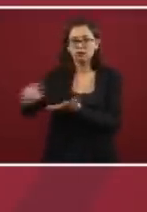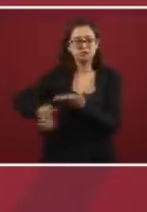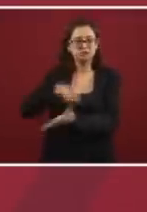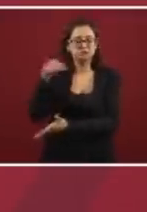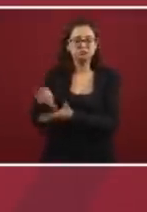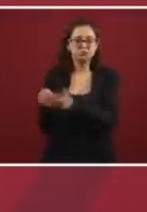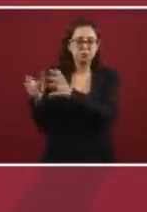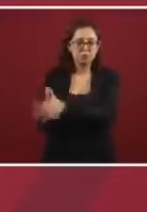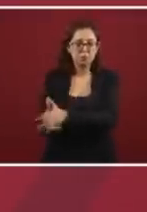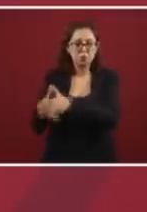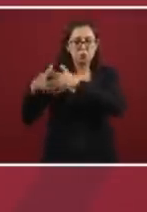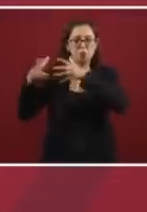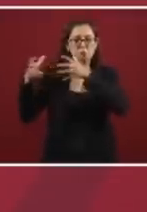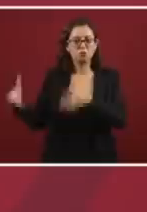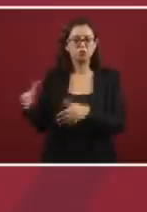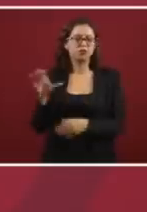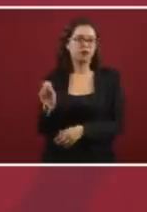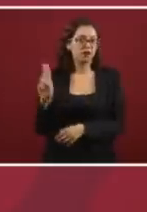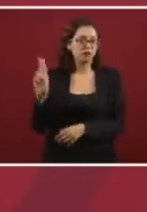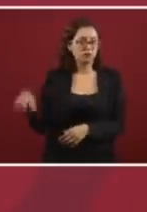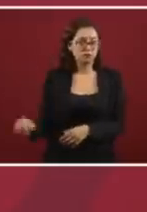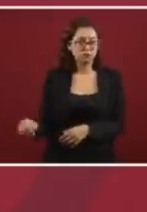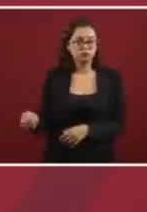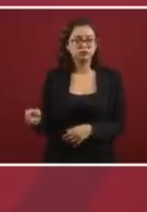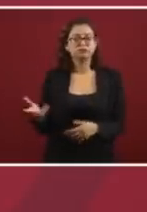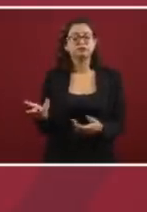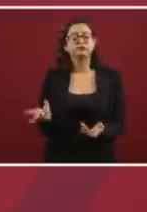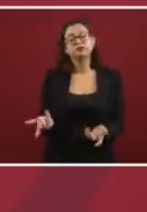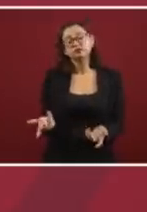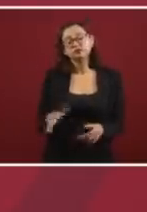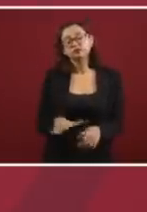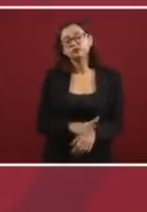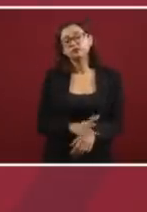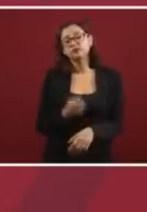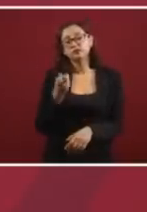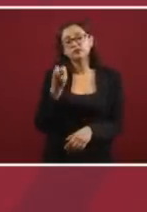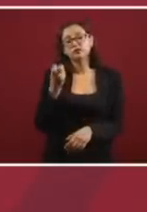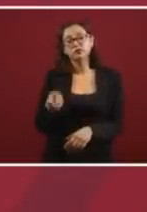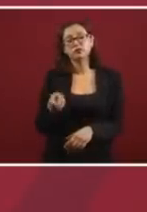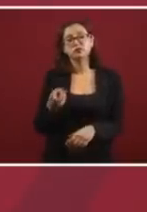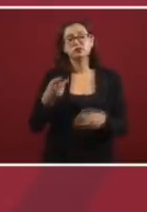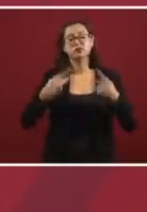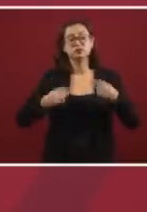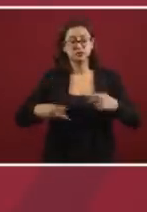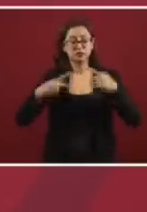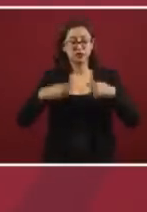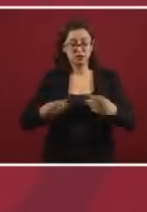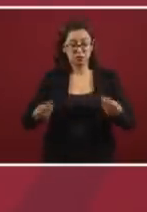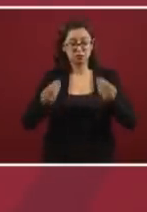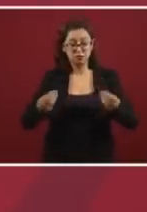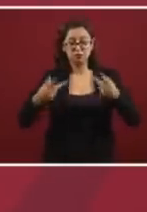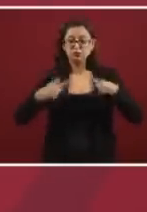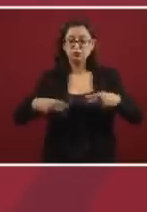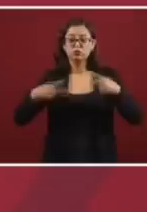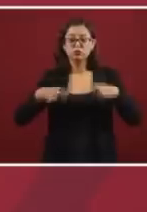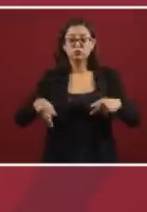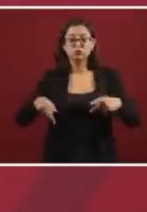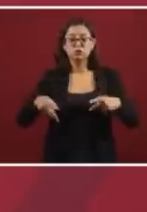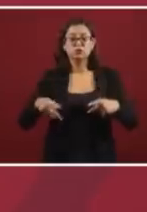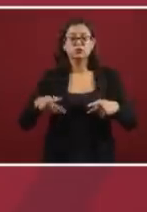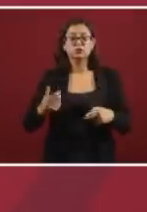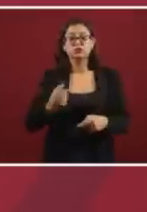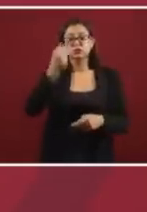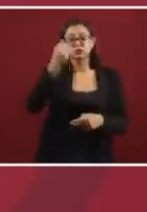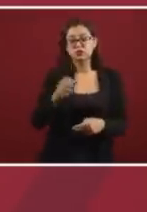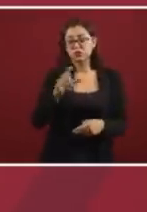cancún por eso mucha gente de el sur